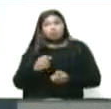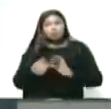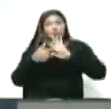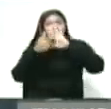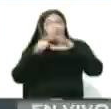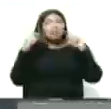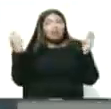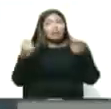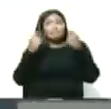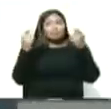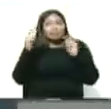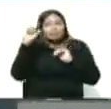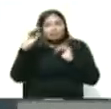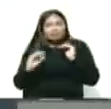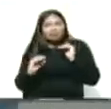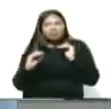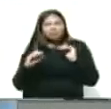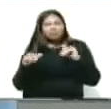de campaña